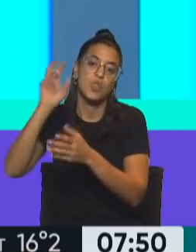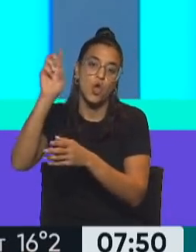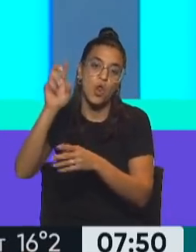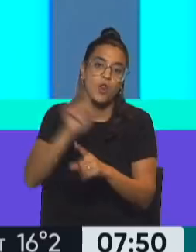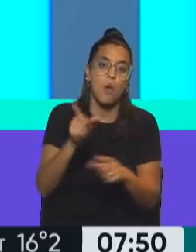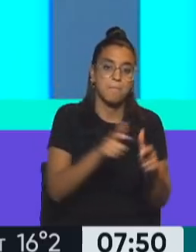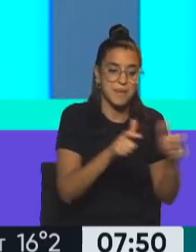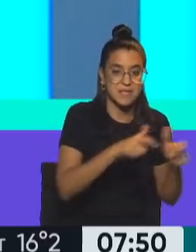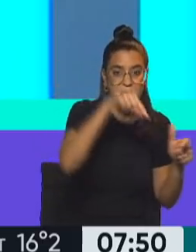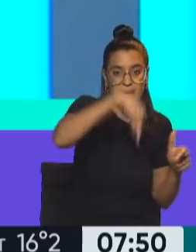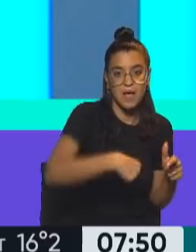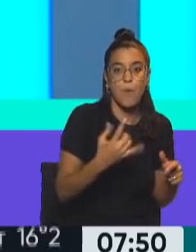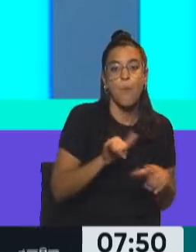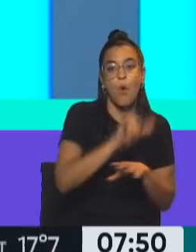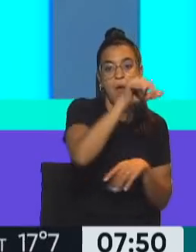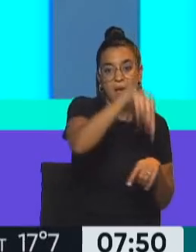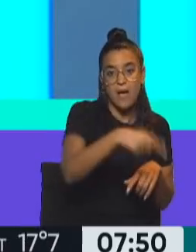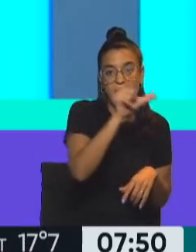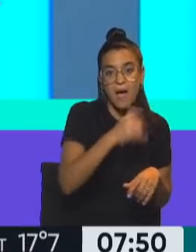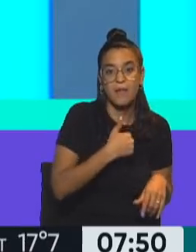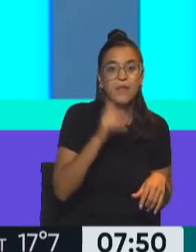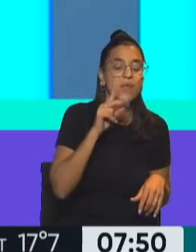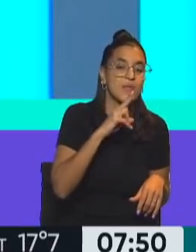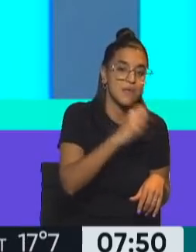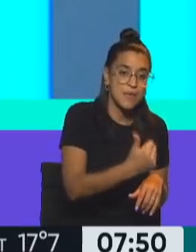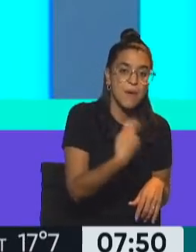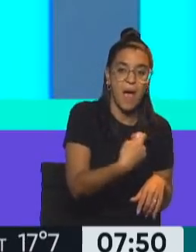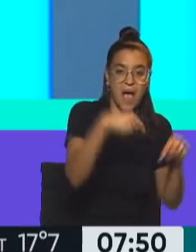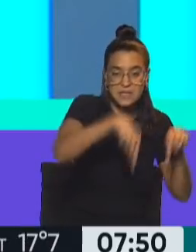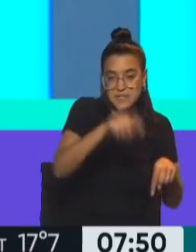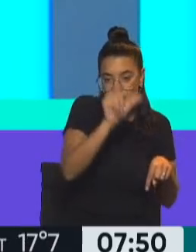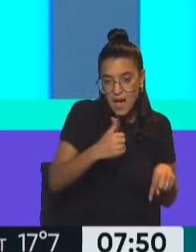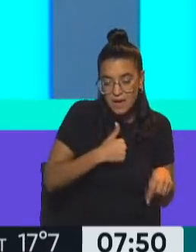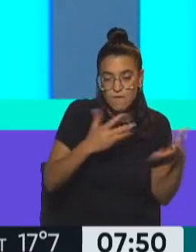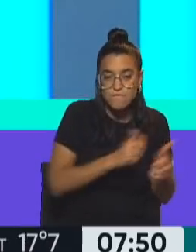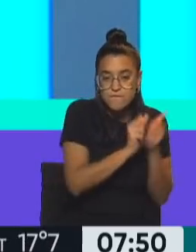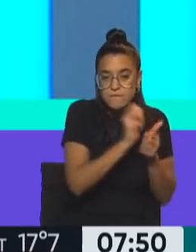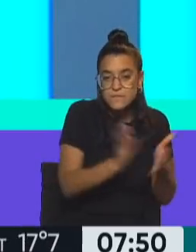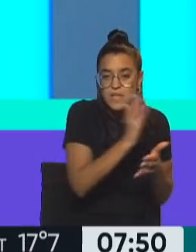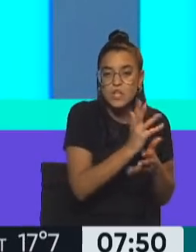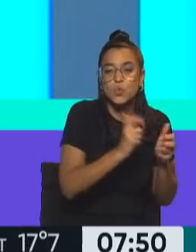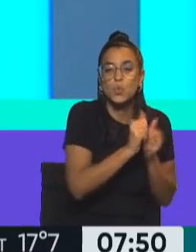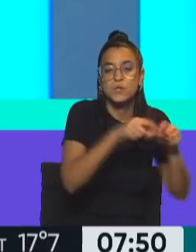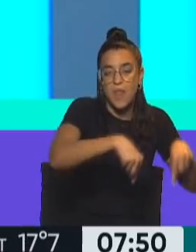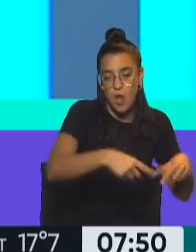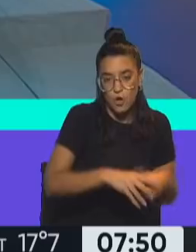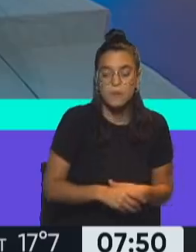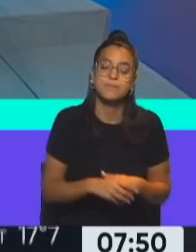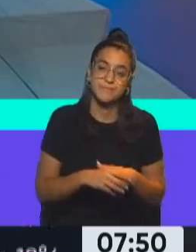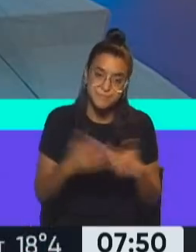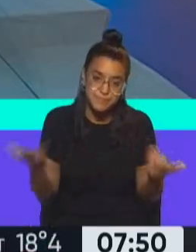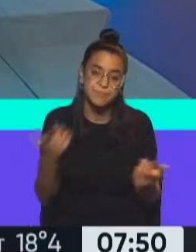con pasaje para hablar por Argentina y te iba a gastar más sacaríamos de fomentar la industria en local